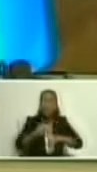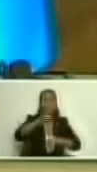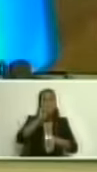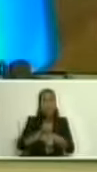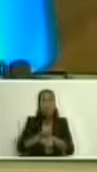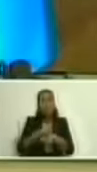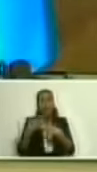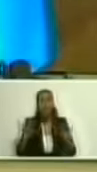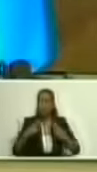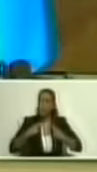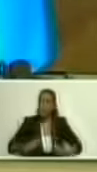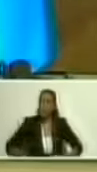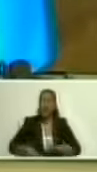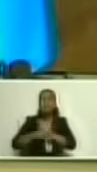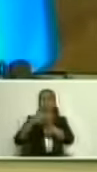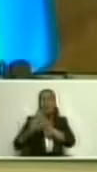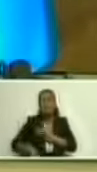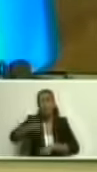principios humanitarios.